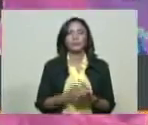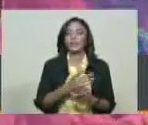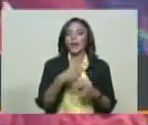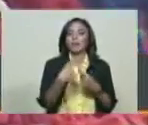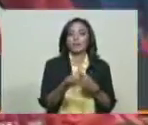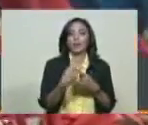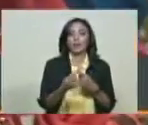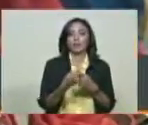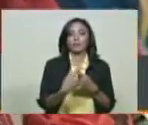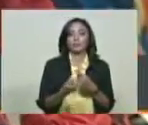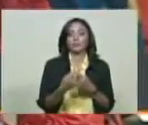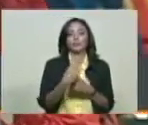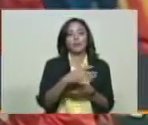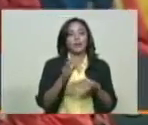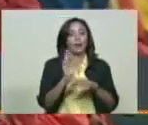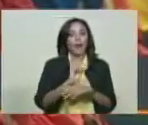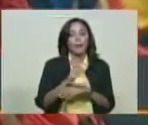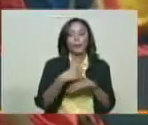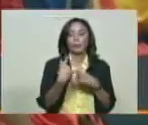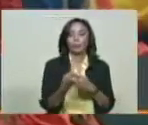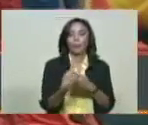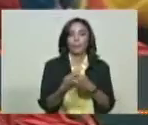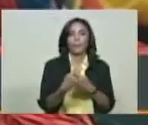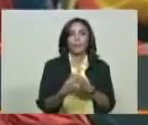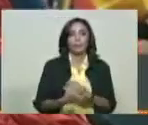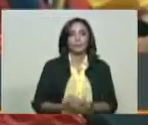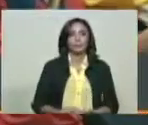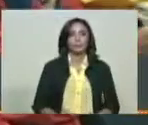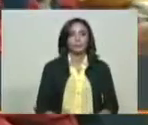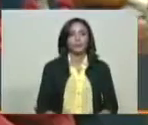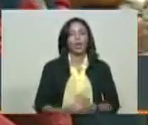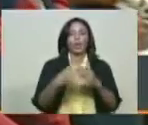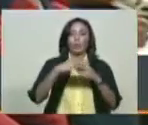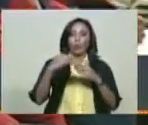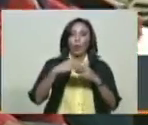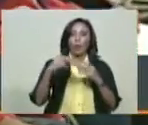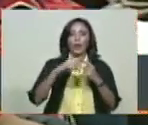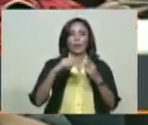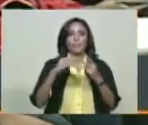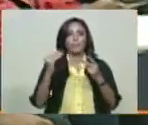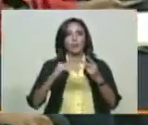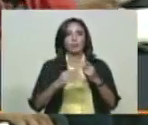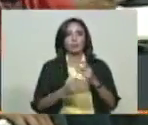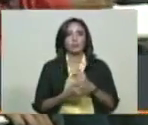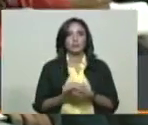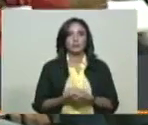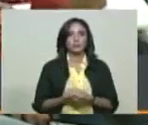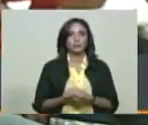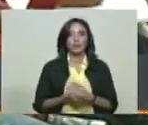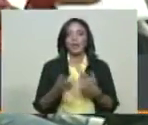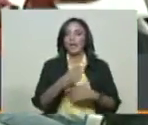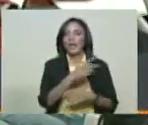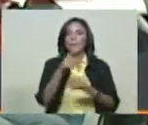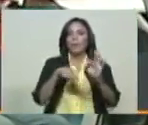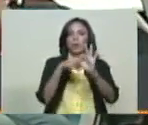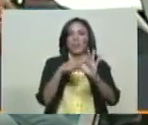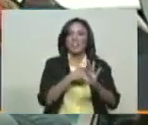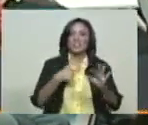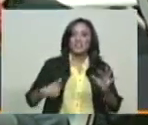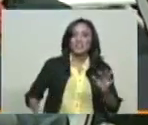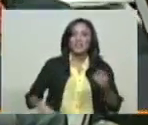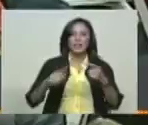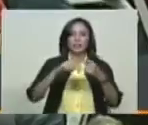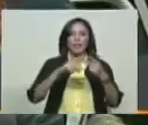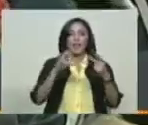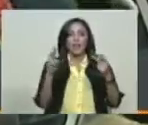sobre billete compadre en dólares en yuanes en